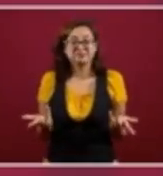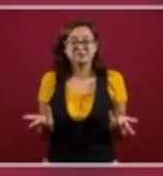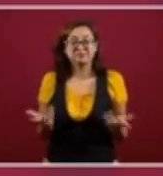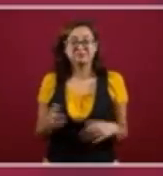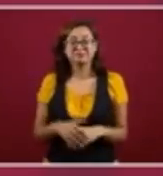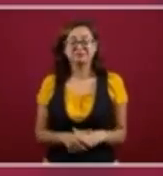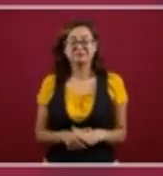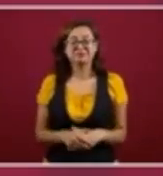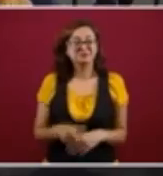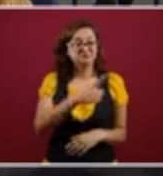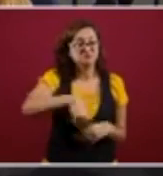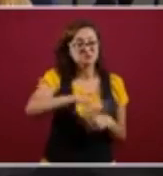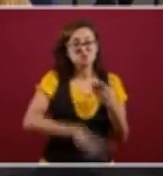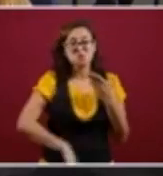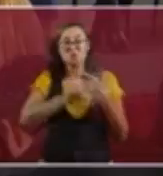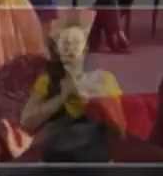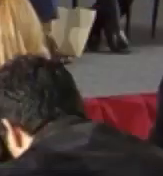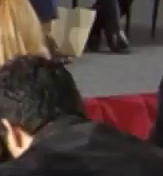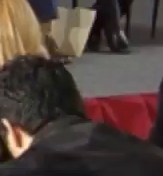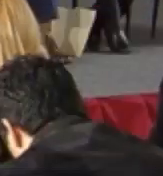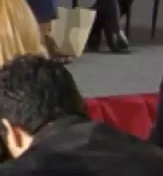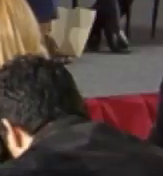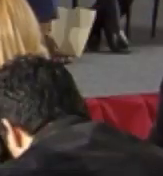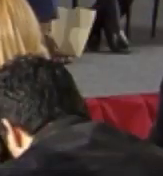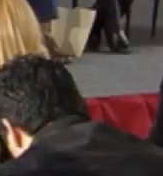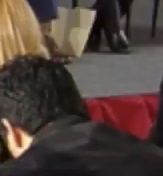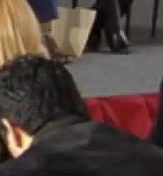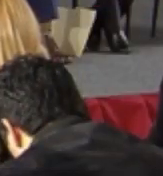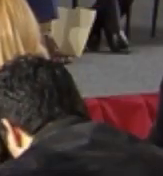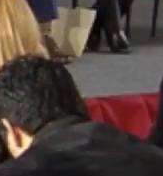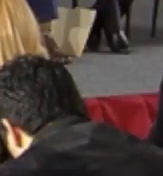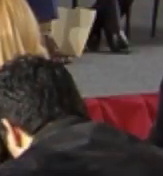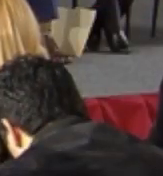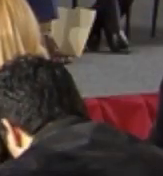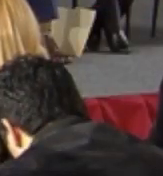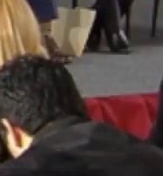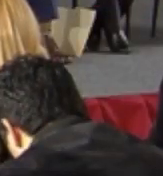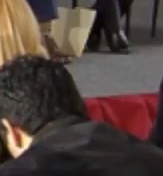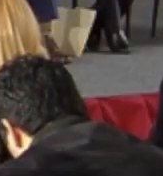mis adversarios o nuestros adversarios? Que nos vaya mal.